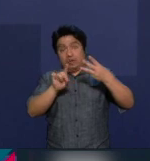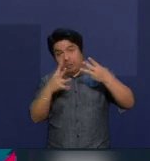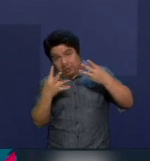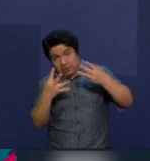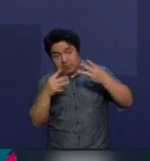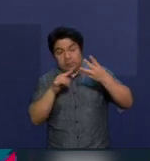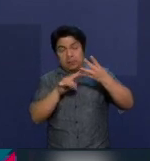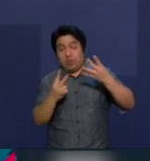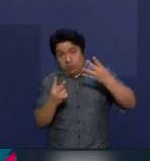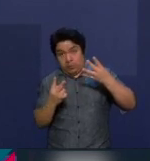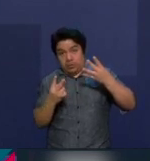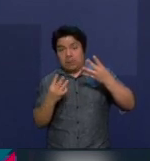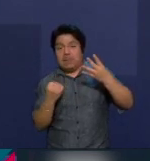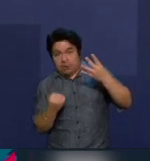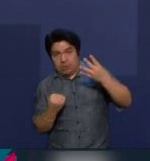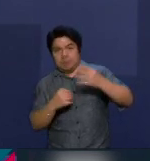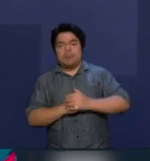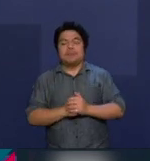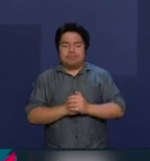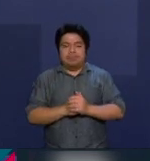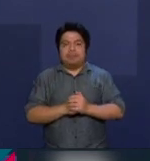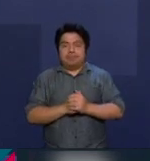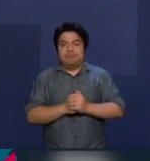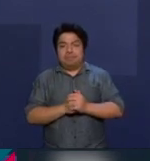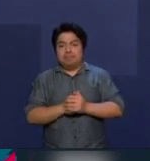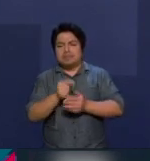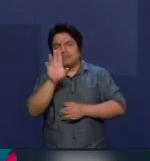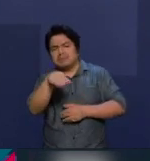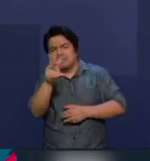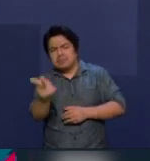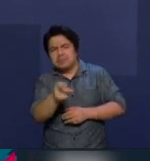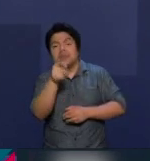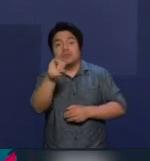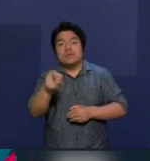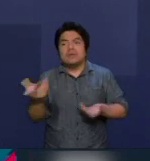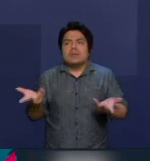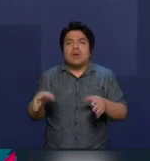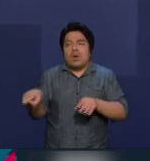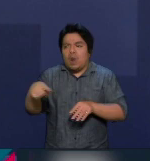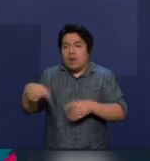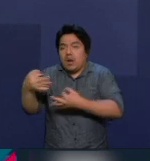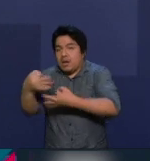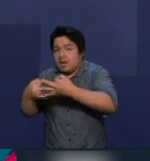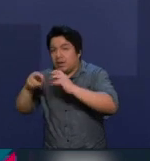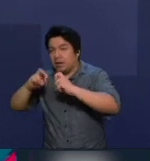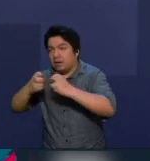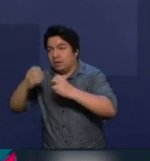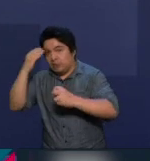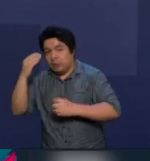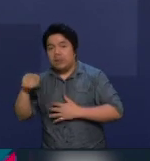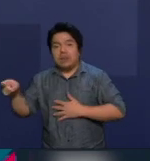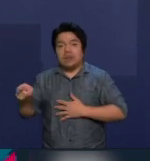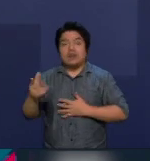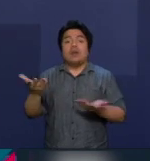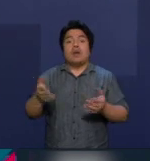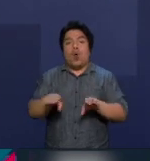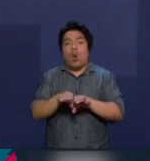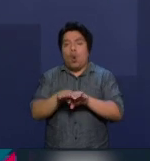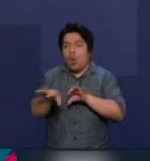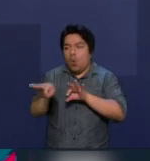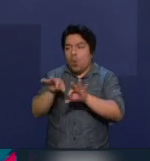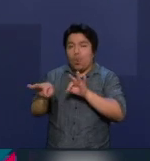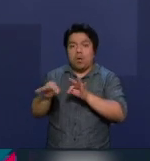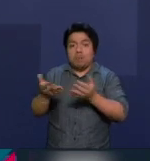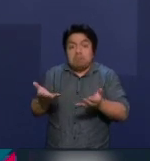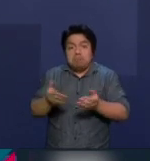34, 2 y 9%. En cuanto a la pregunta ¿cómo cree usted que deben ser elegidos los ministros de la Suprema Corte?, de las Heras de Motecnia